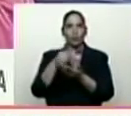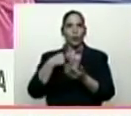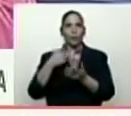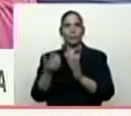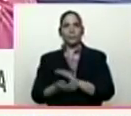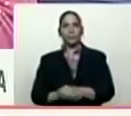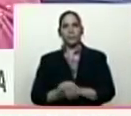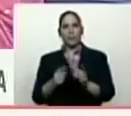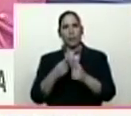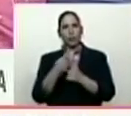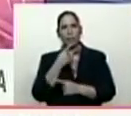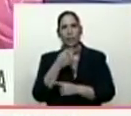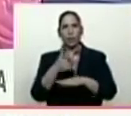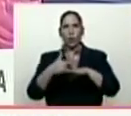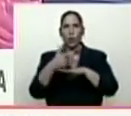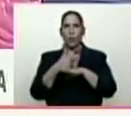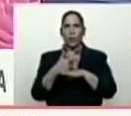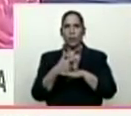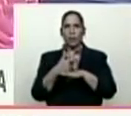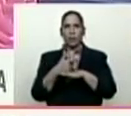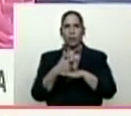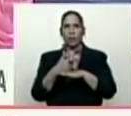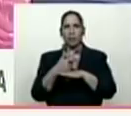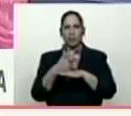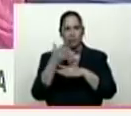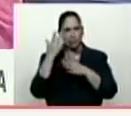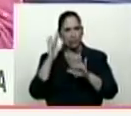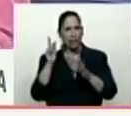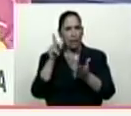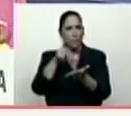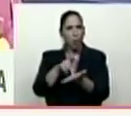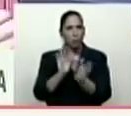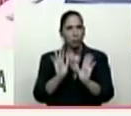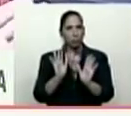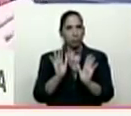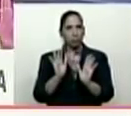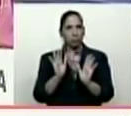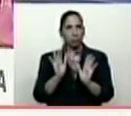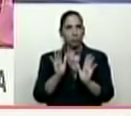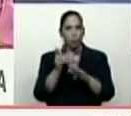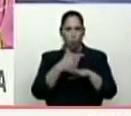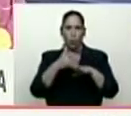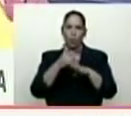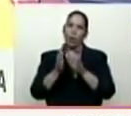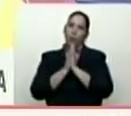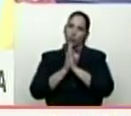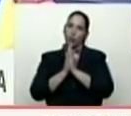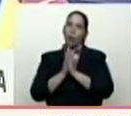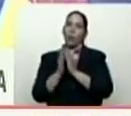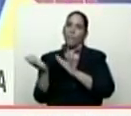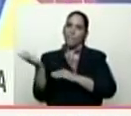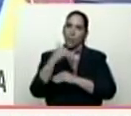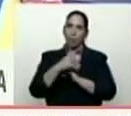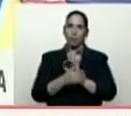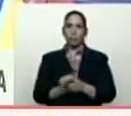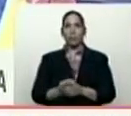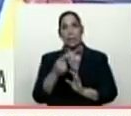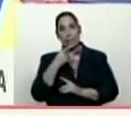Entonces le dije a Carrizales, será, así te escribí, ¿verdad? ¿Será que voy? Y Carrizales me dijo, véngase, pues. Entonces le dije a los